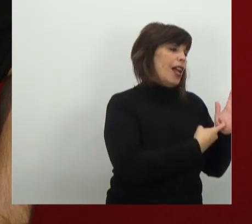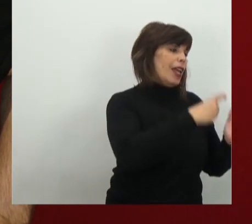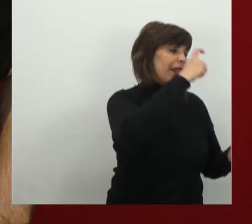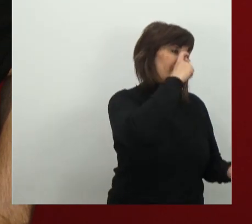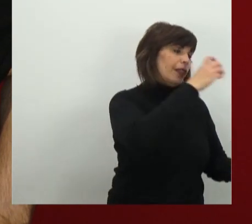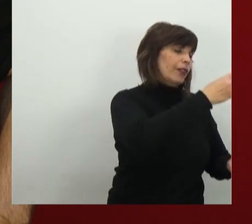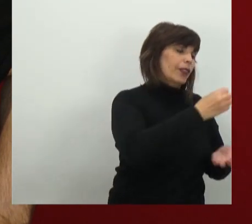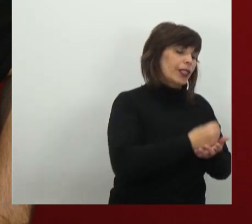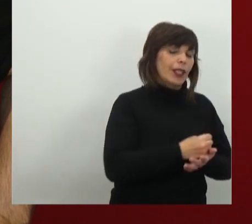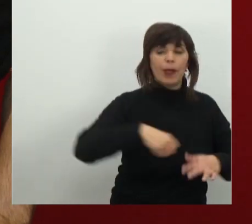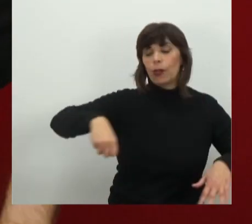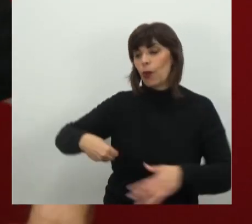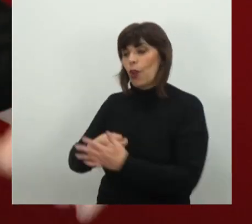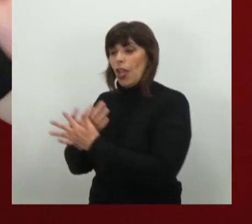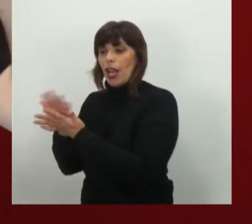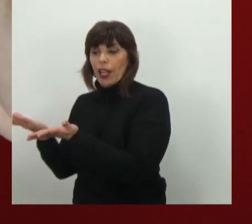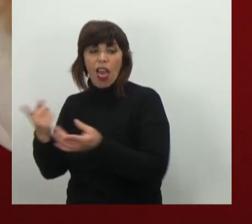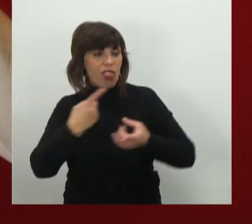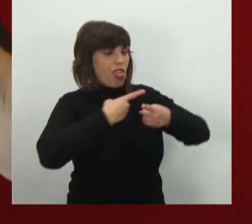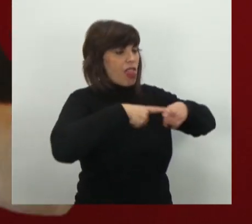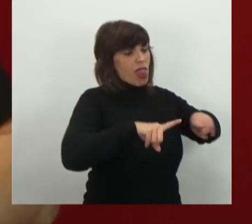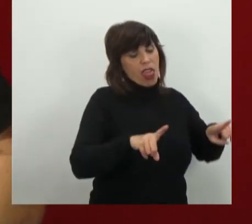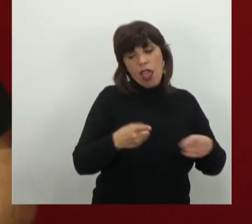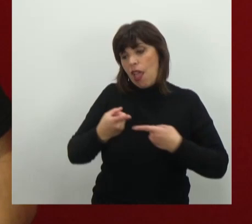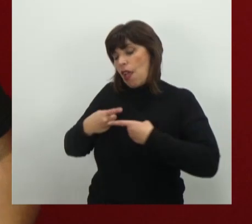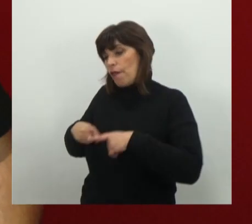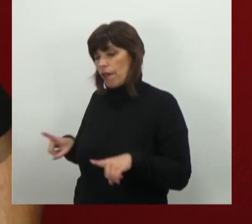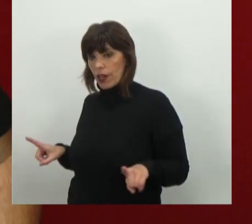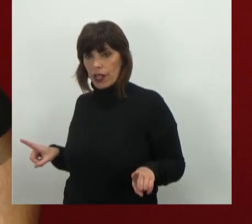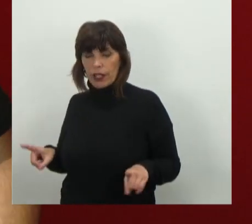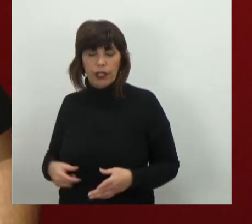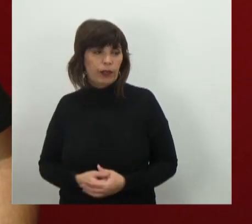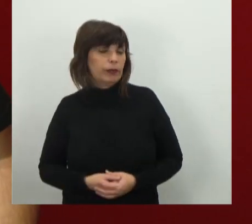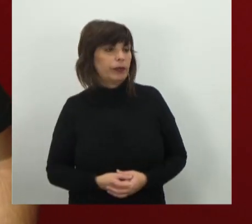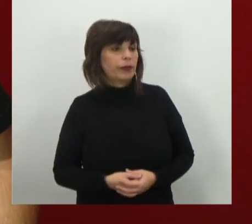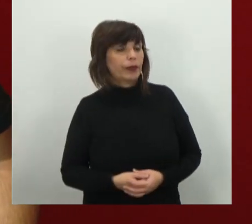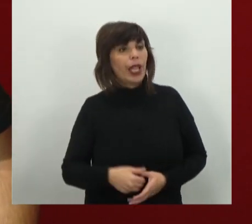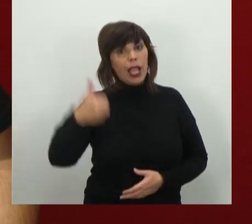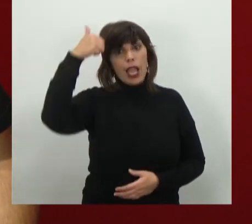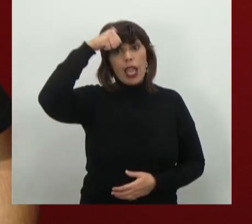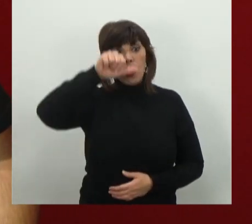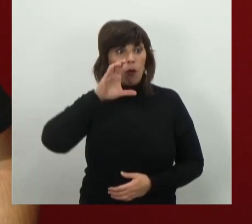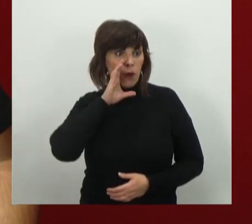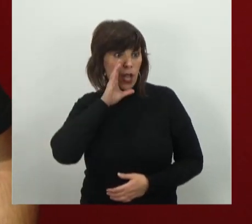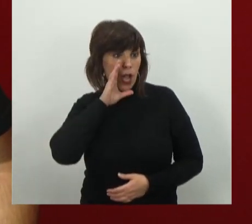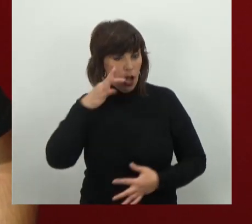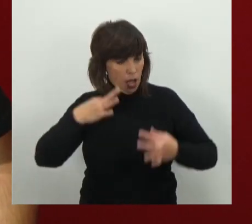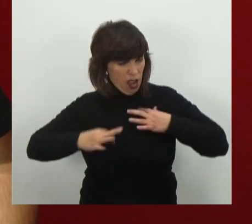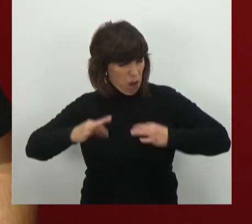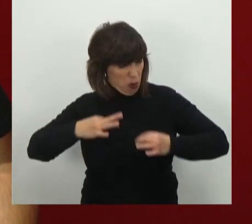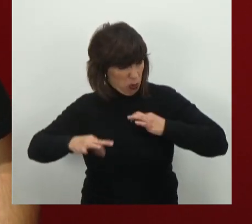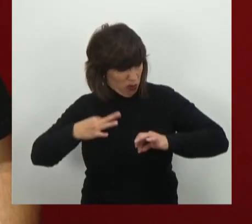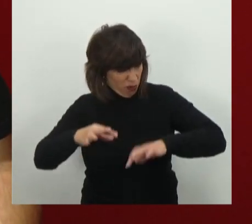gracia. Cuando este leproso se puso allí en Mateo